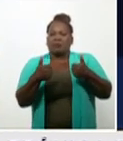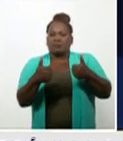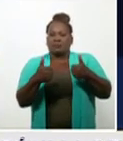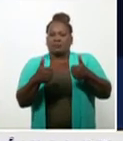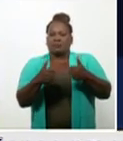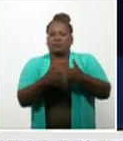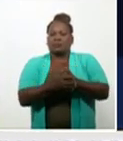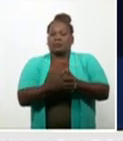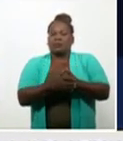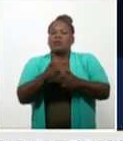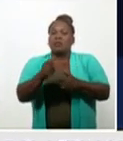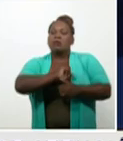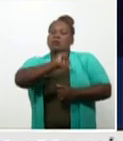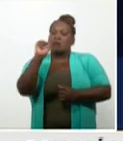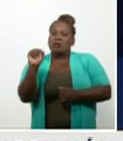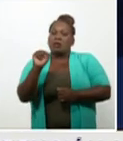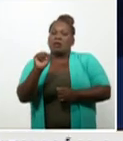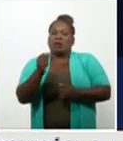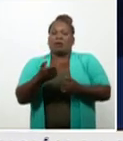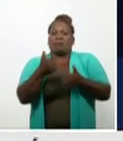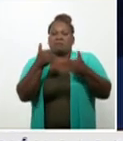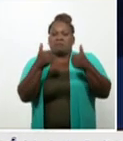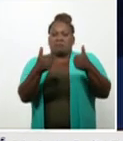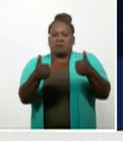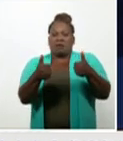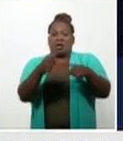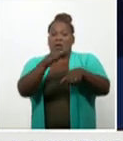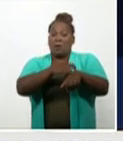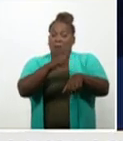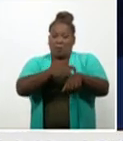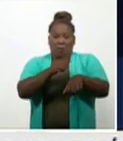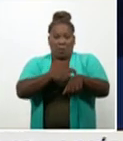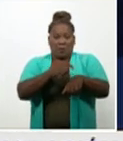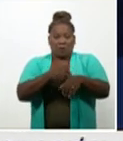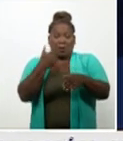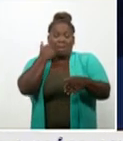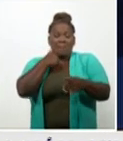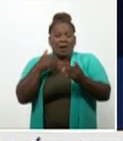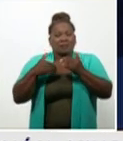este éxito que podamos tener en un momento determinado más adelante.